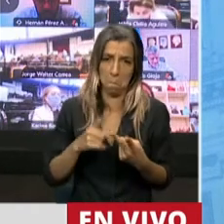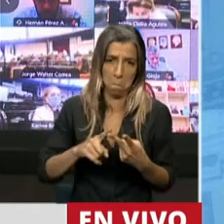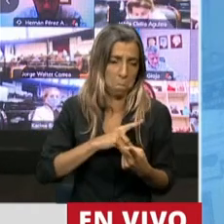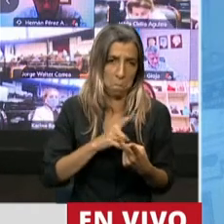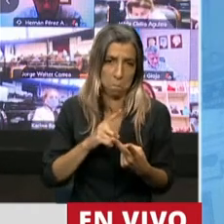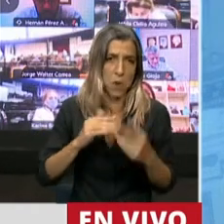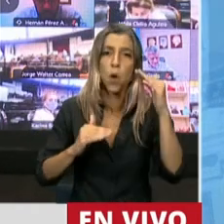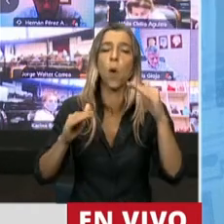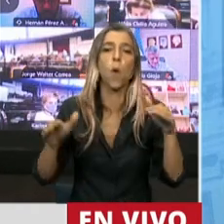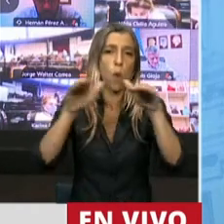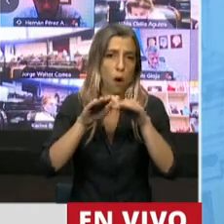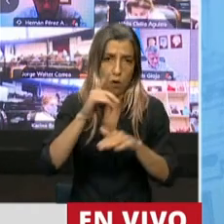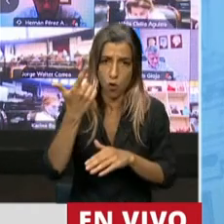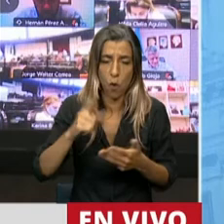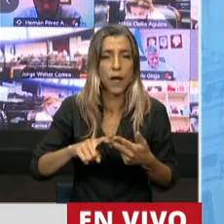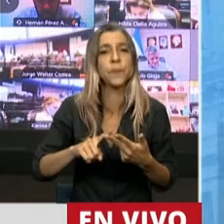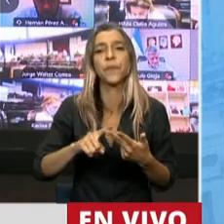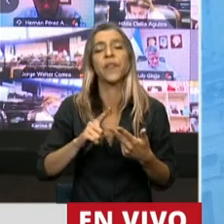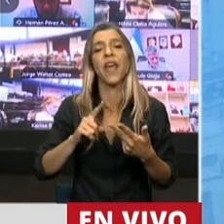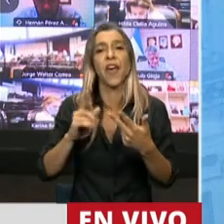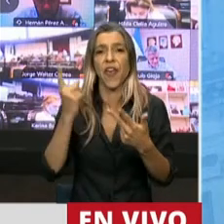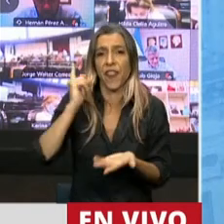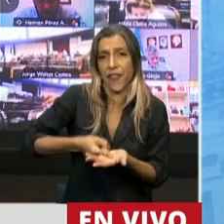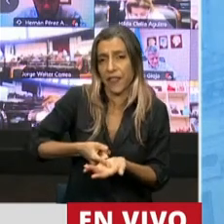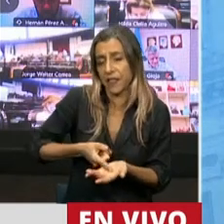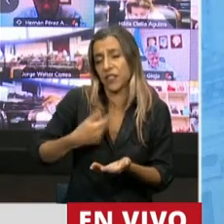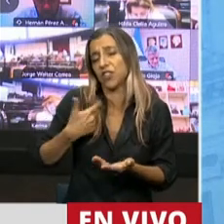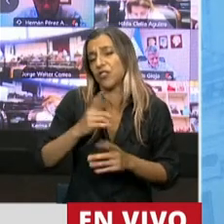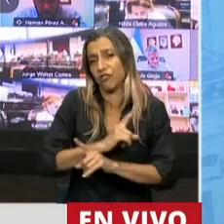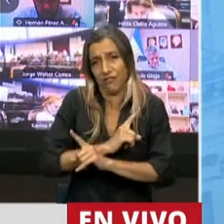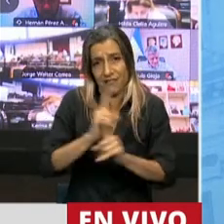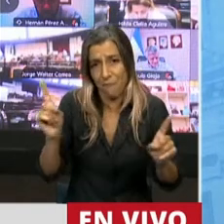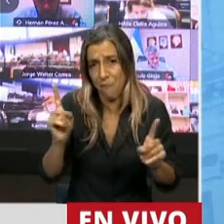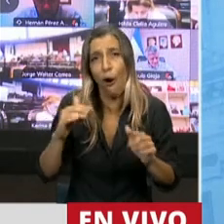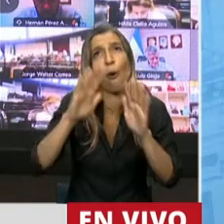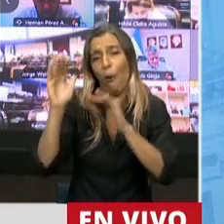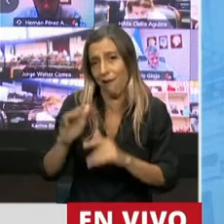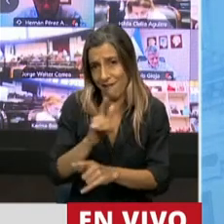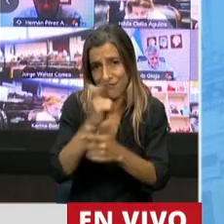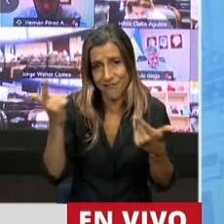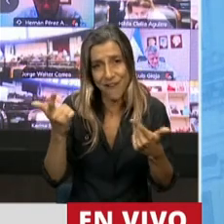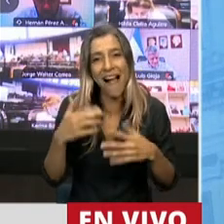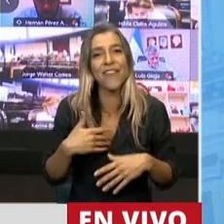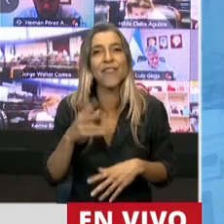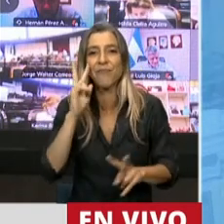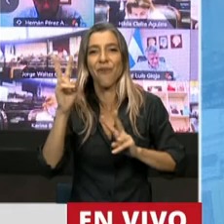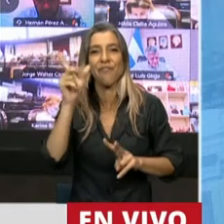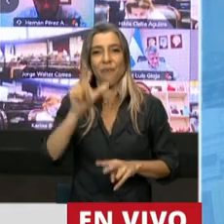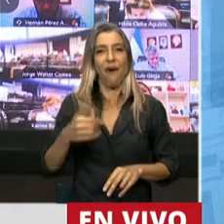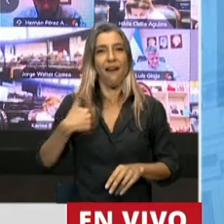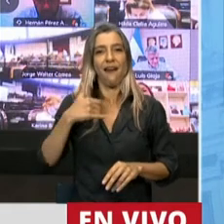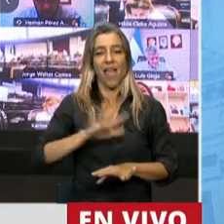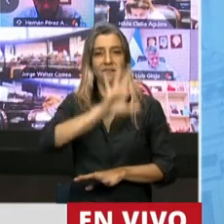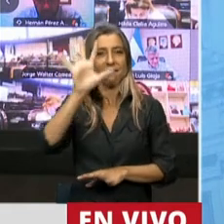unitaria sobre todo en la concepción. Y más que esto todavía, y más